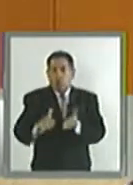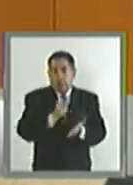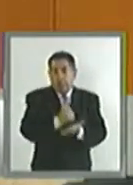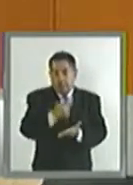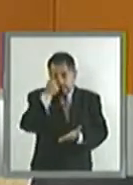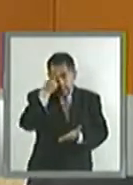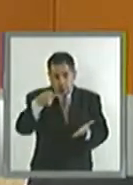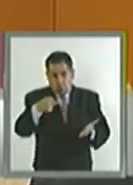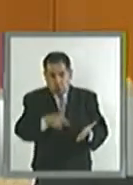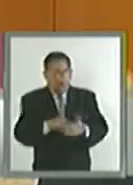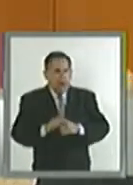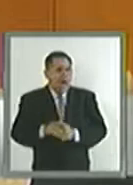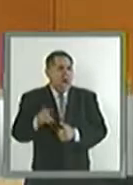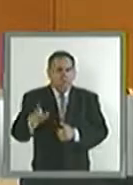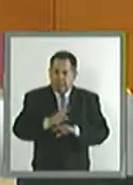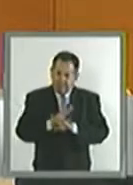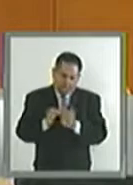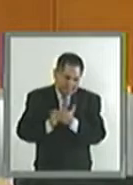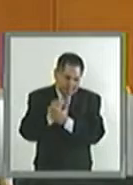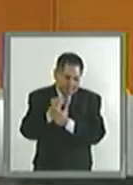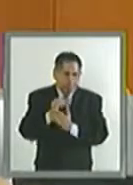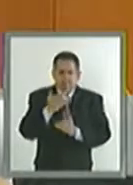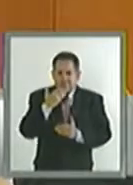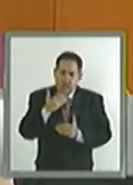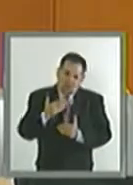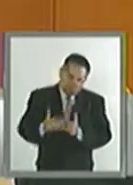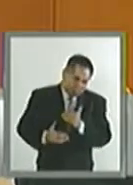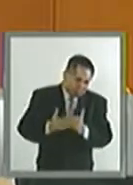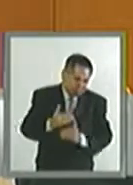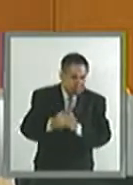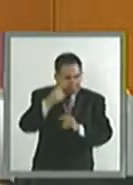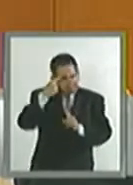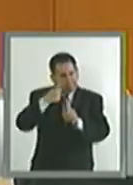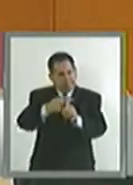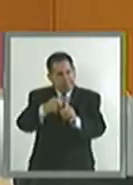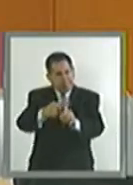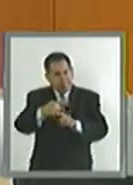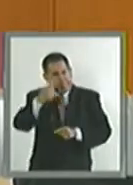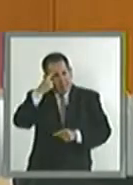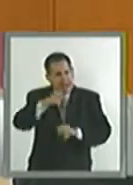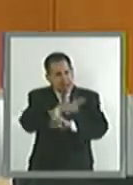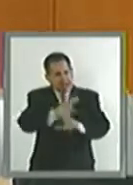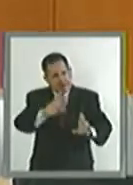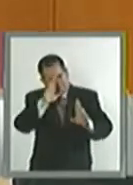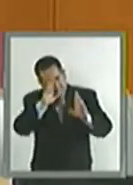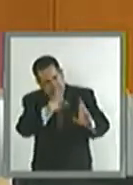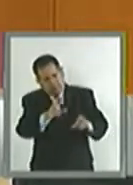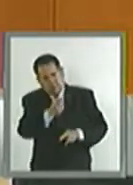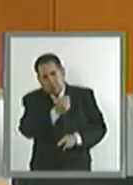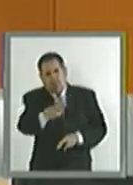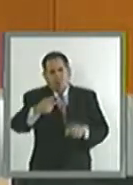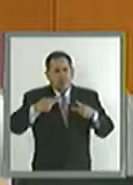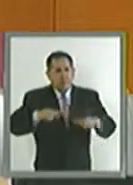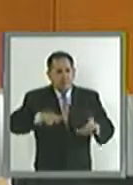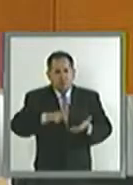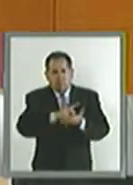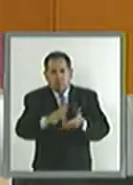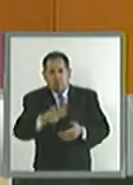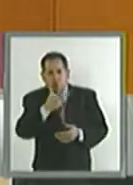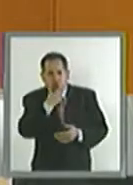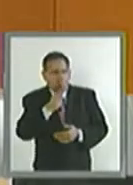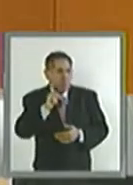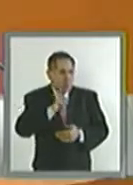México, donde se confirma la visión progresista para el respeto y reconocimiento de los derechos de las y